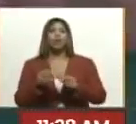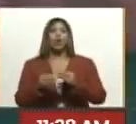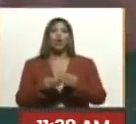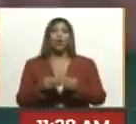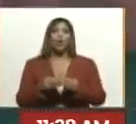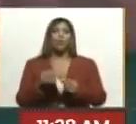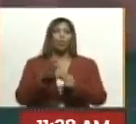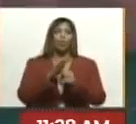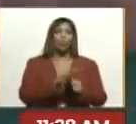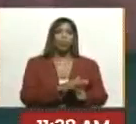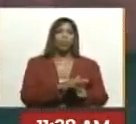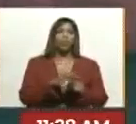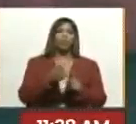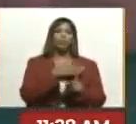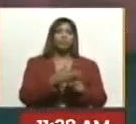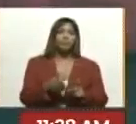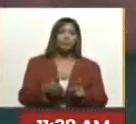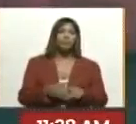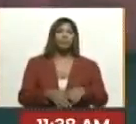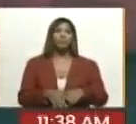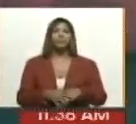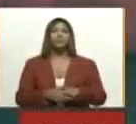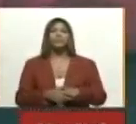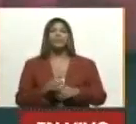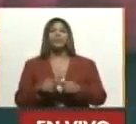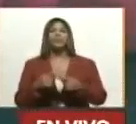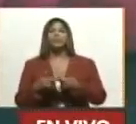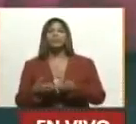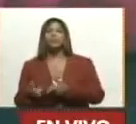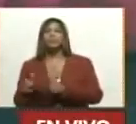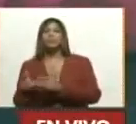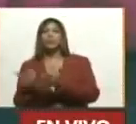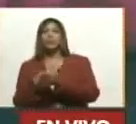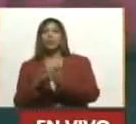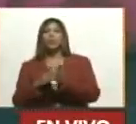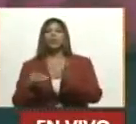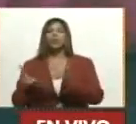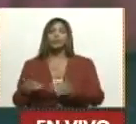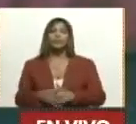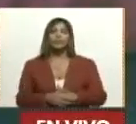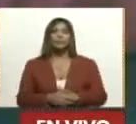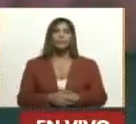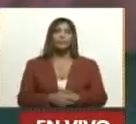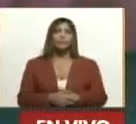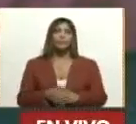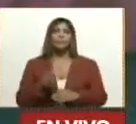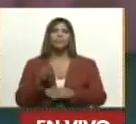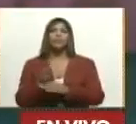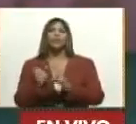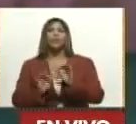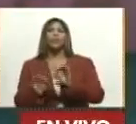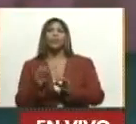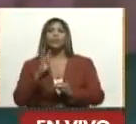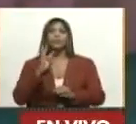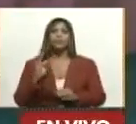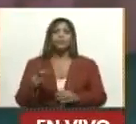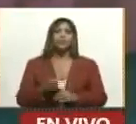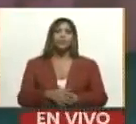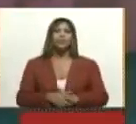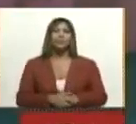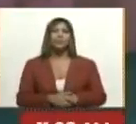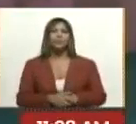se enseña a torturar. Y abren escuelas de derecho, a donde van jueces, fiscales,